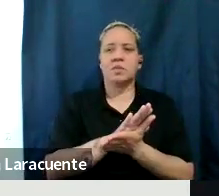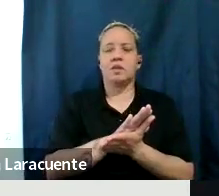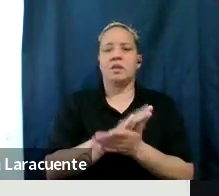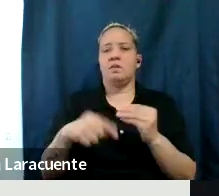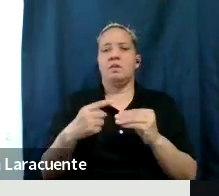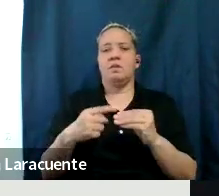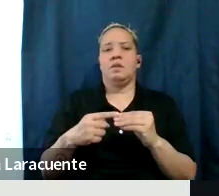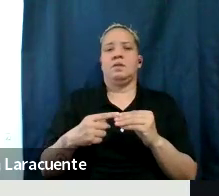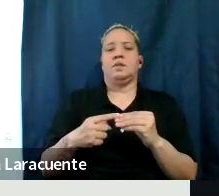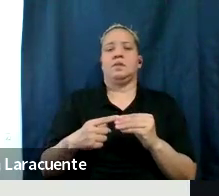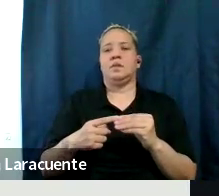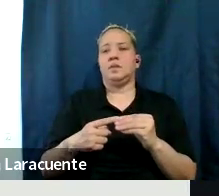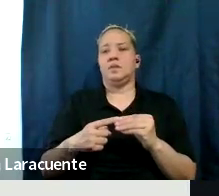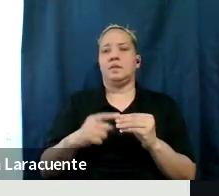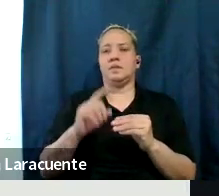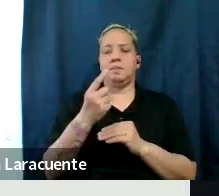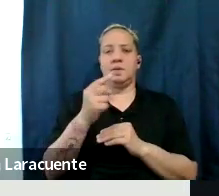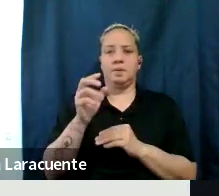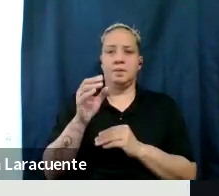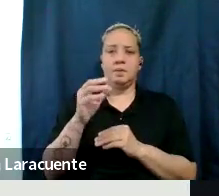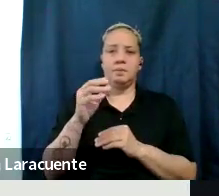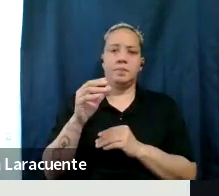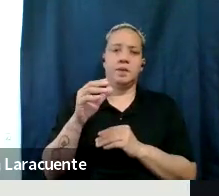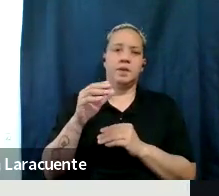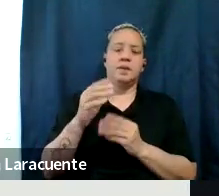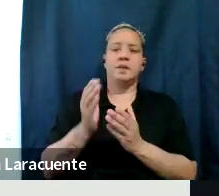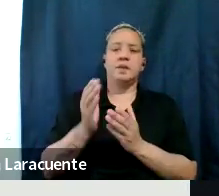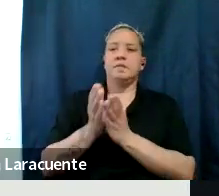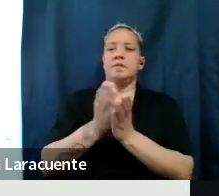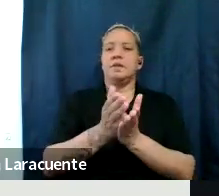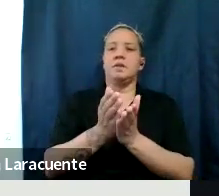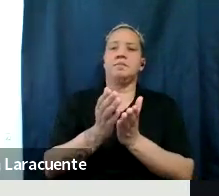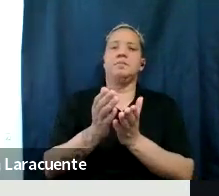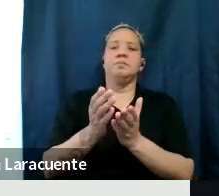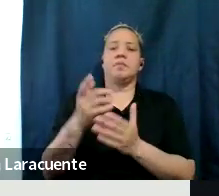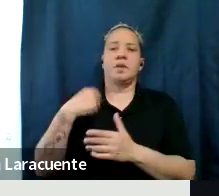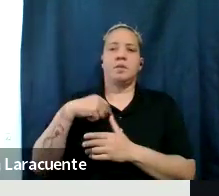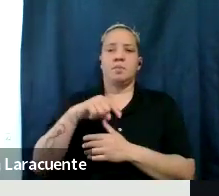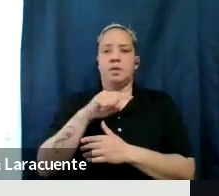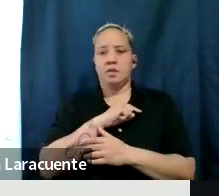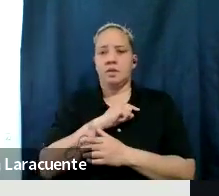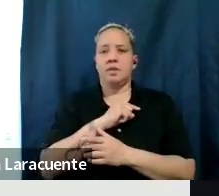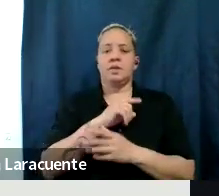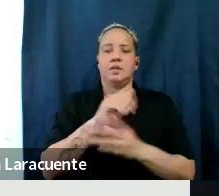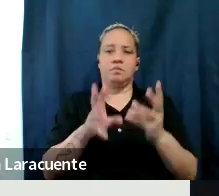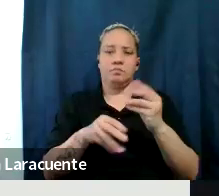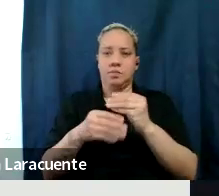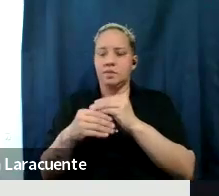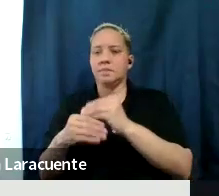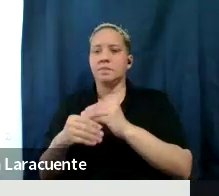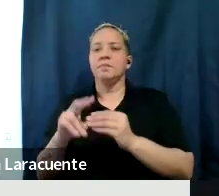refieren a ese primer viaje de Juan Ramón Jiménez a España, más los que se van añadiendo de su